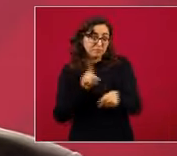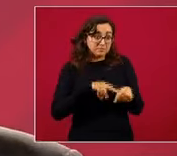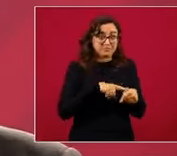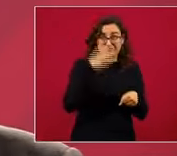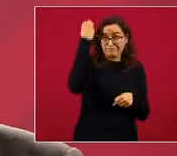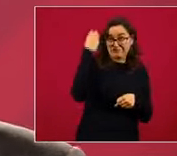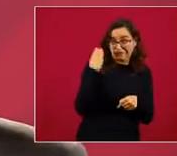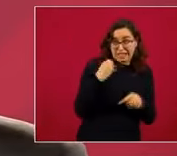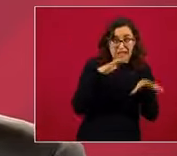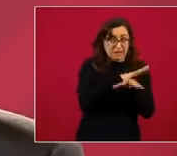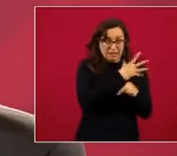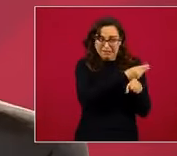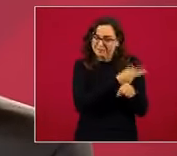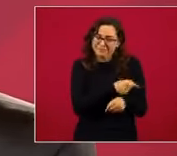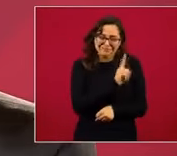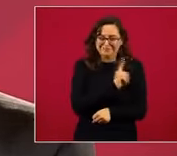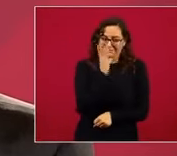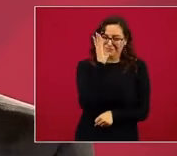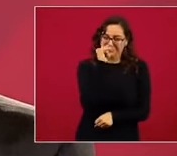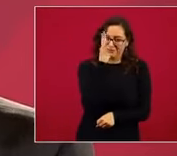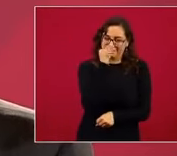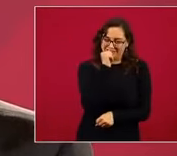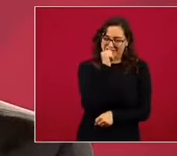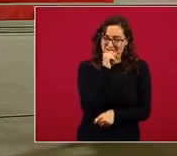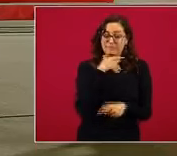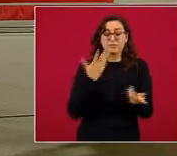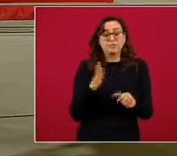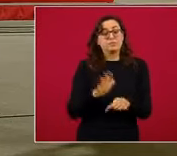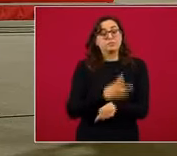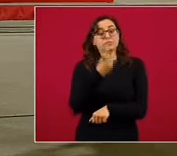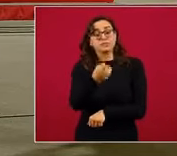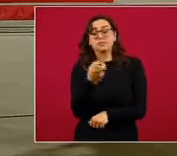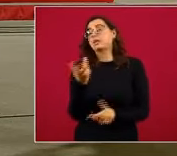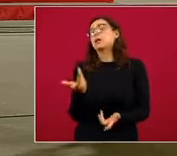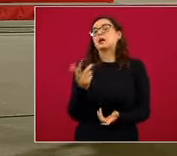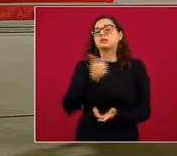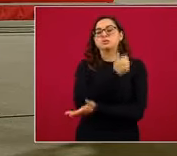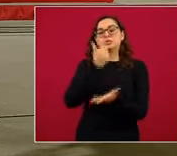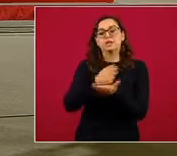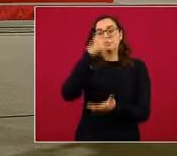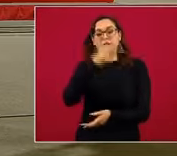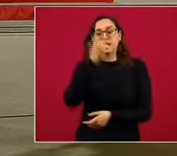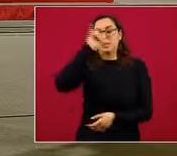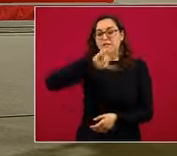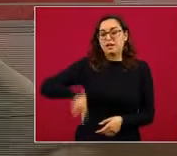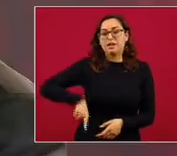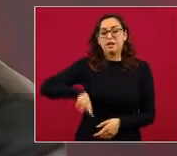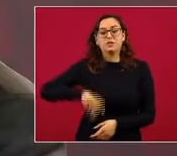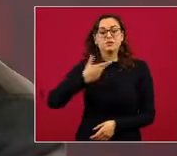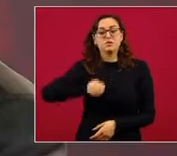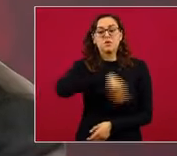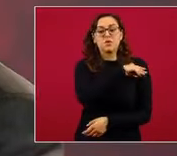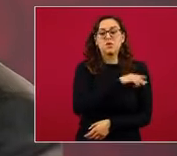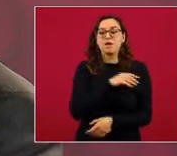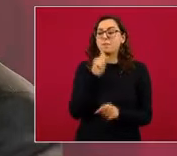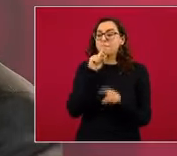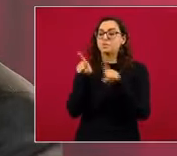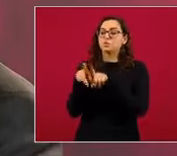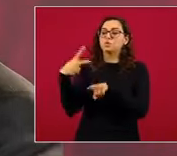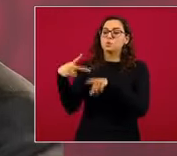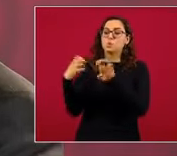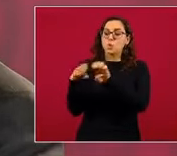estamos haciendo en colaboración con la jefa de gobierno de la Ciudad de México, la doctora Claudia Sheinbaum, y su equipo de trabajo, incluida